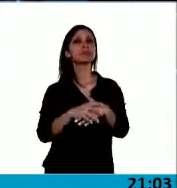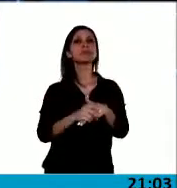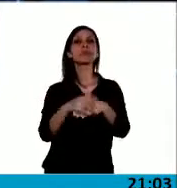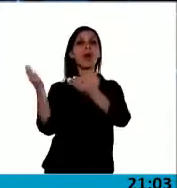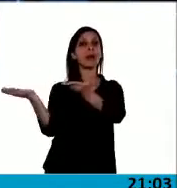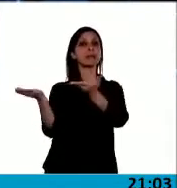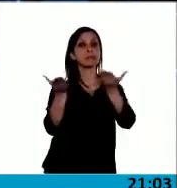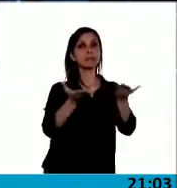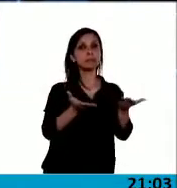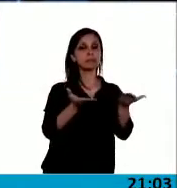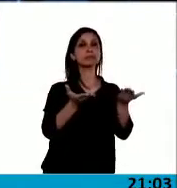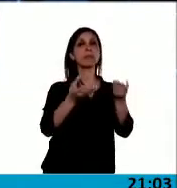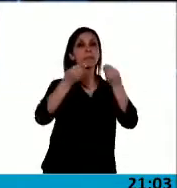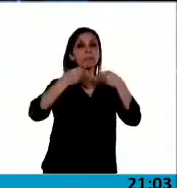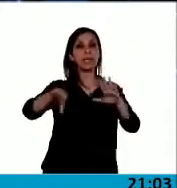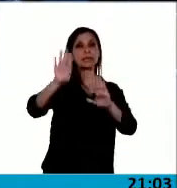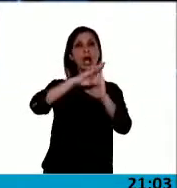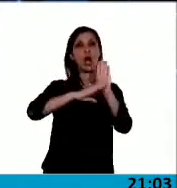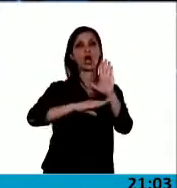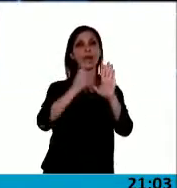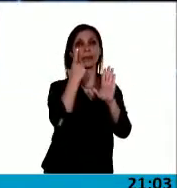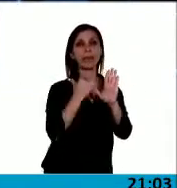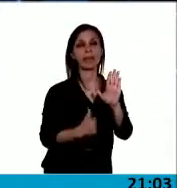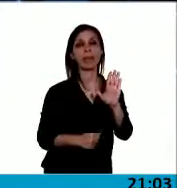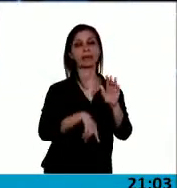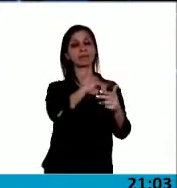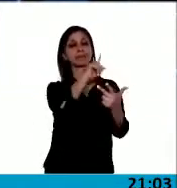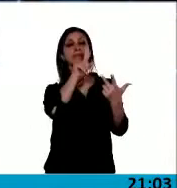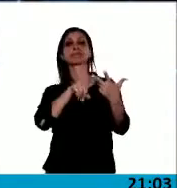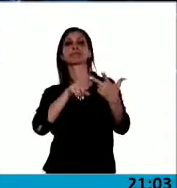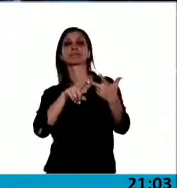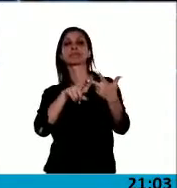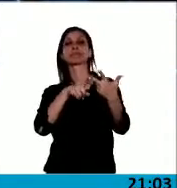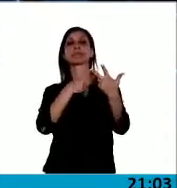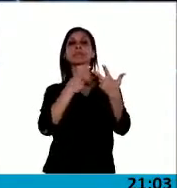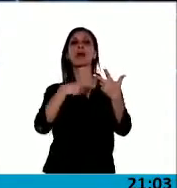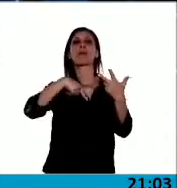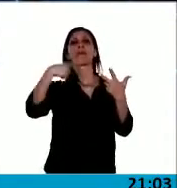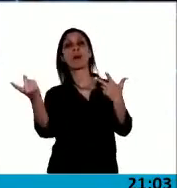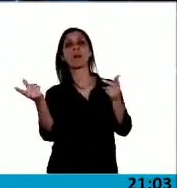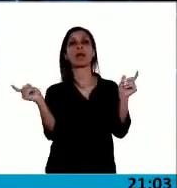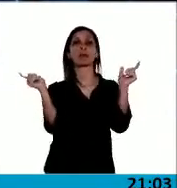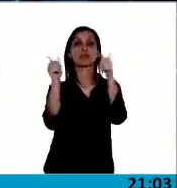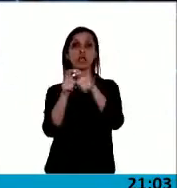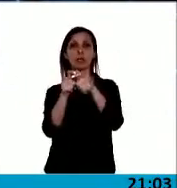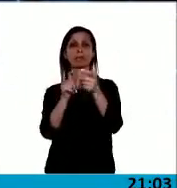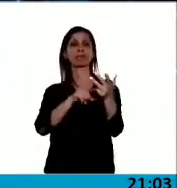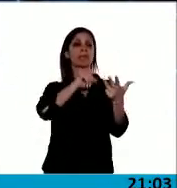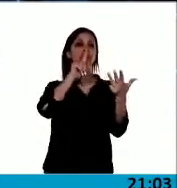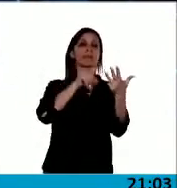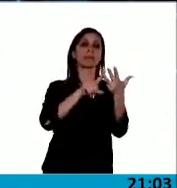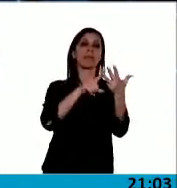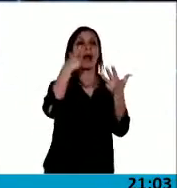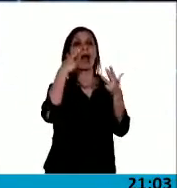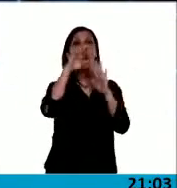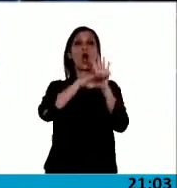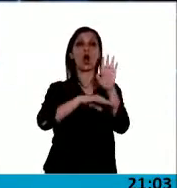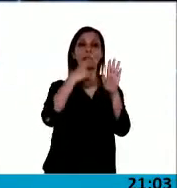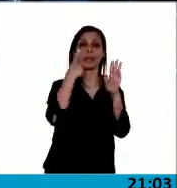ingreso al orden del día, dando traslado a los giros de comisión, tratando el orden del día,